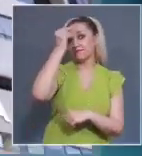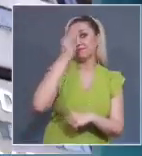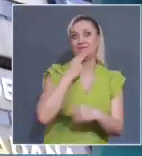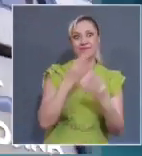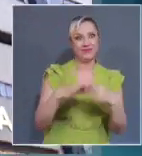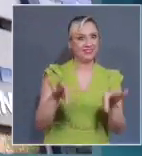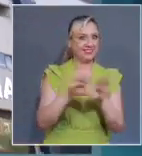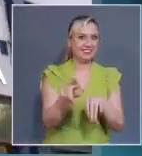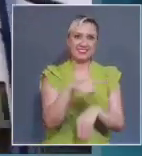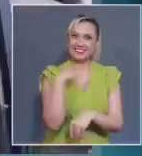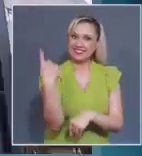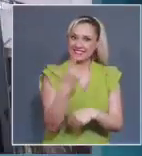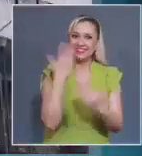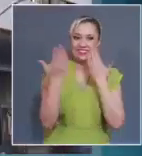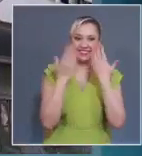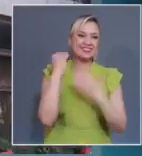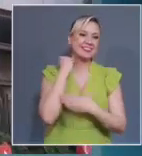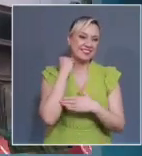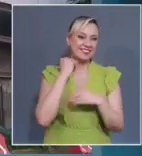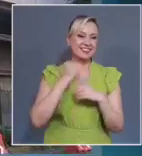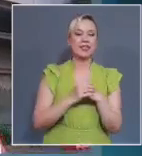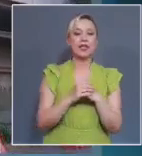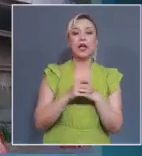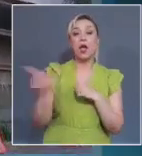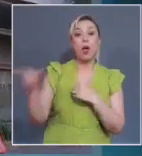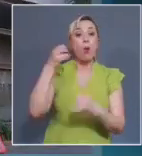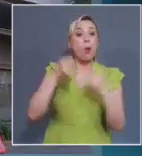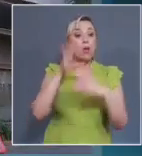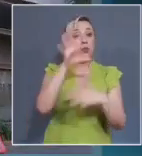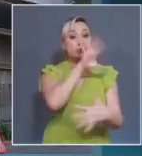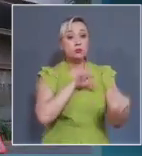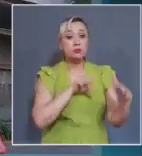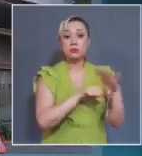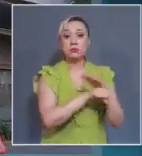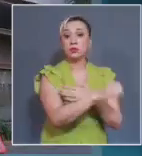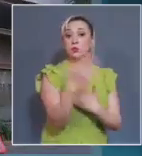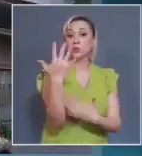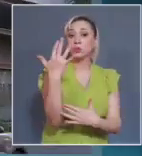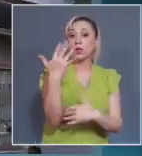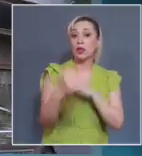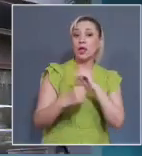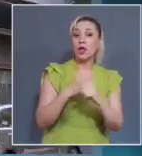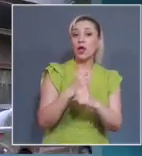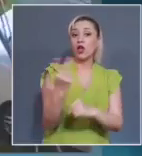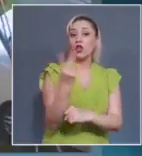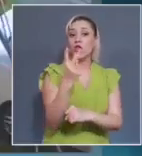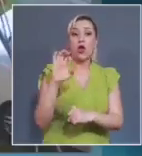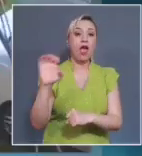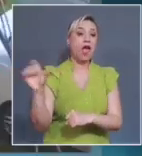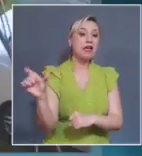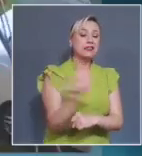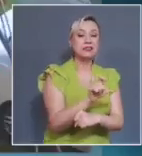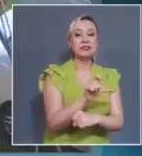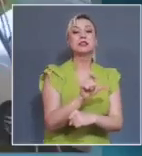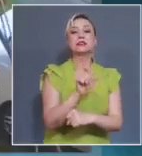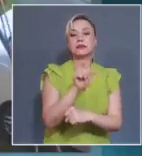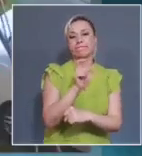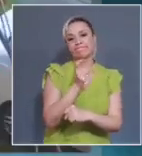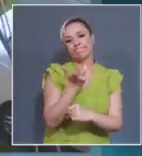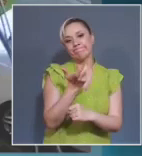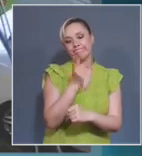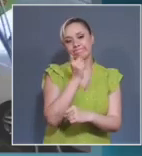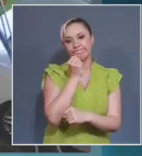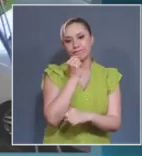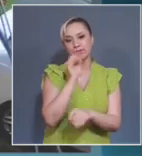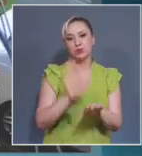de distrito condenó a 50 años de prisión a 2 exelementos de la Secretaría de Seguridad Ciudadana por el delito de secuestro